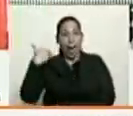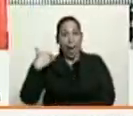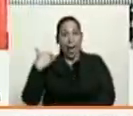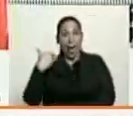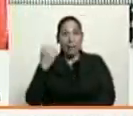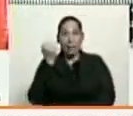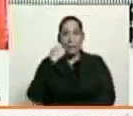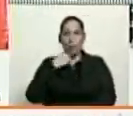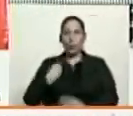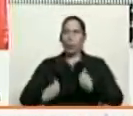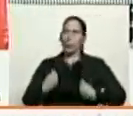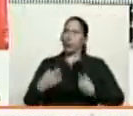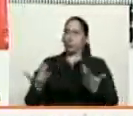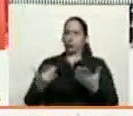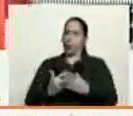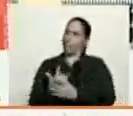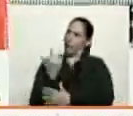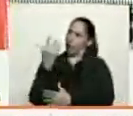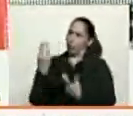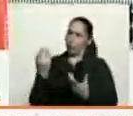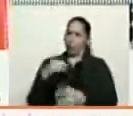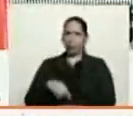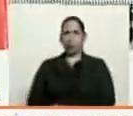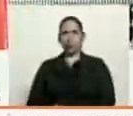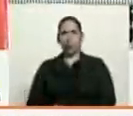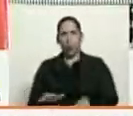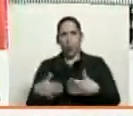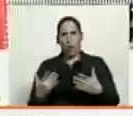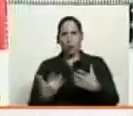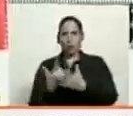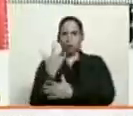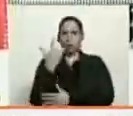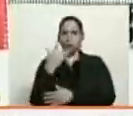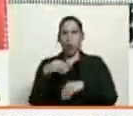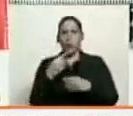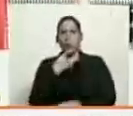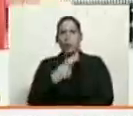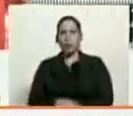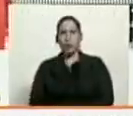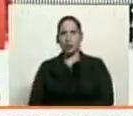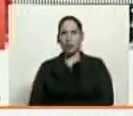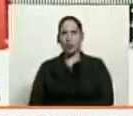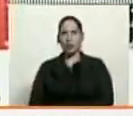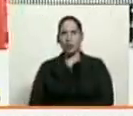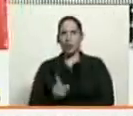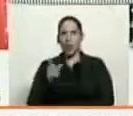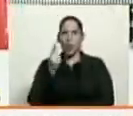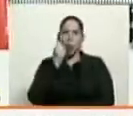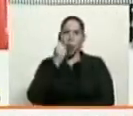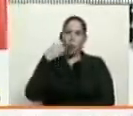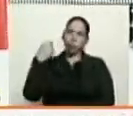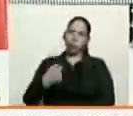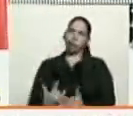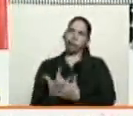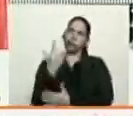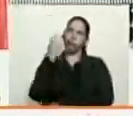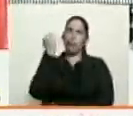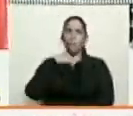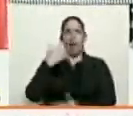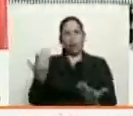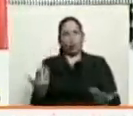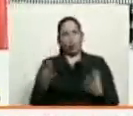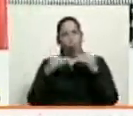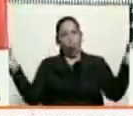Yo estaba preocupado, dije, bueno, estas matas, uno le dice cuando las matas no cargan, ¿cómo que no le dice? Son machos, y estas matas de mango, pero todas salieron